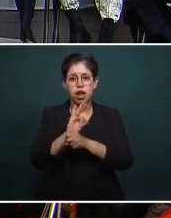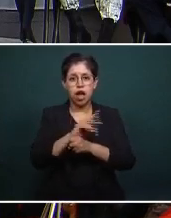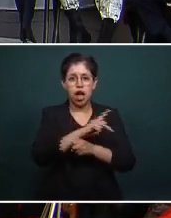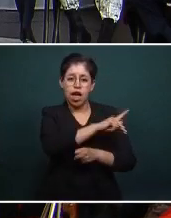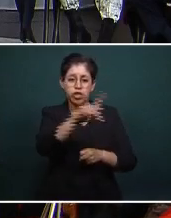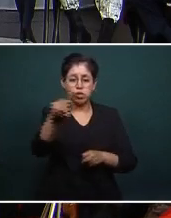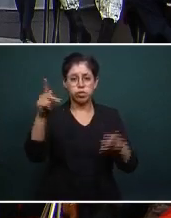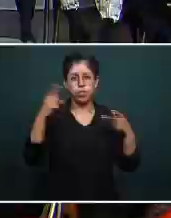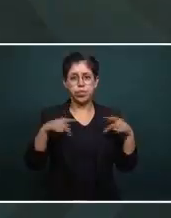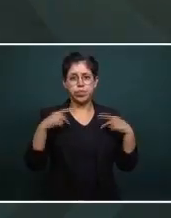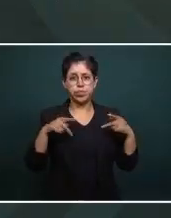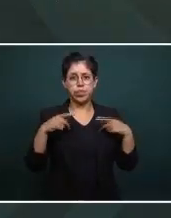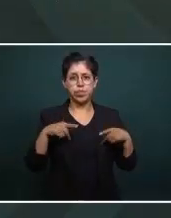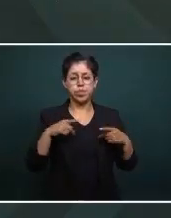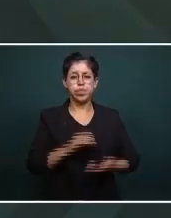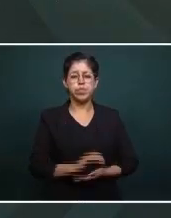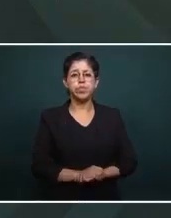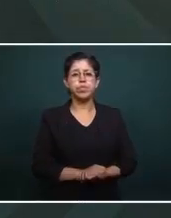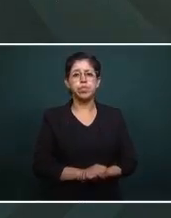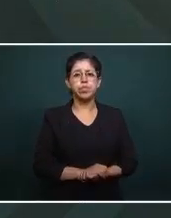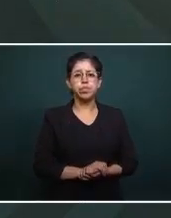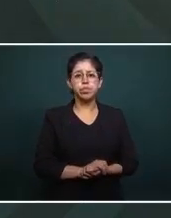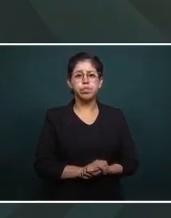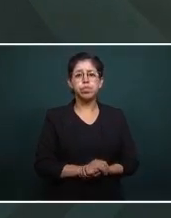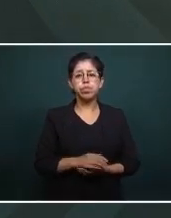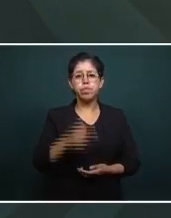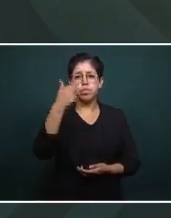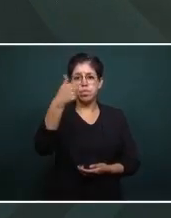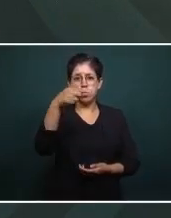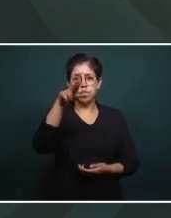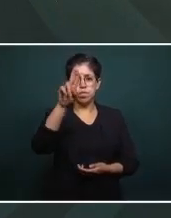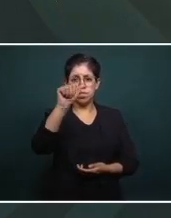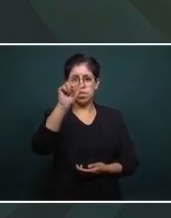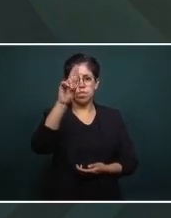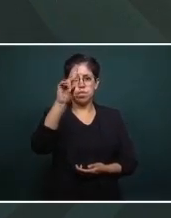ya mencioné de ese mar. En la Guardia Nacional